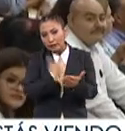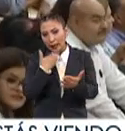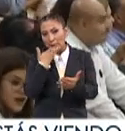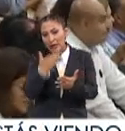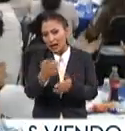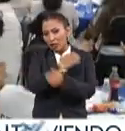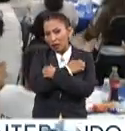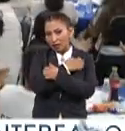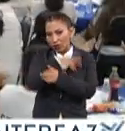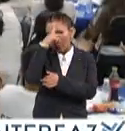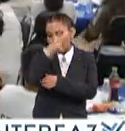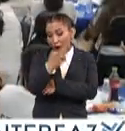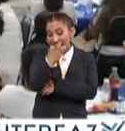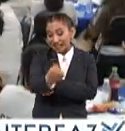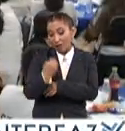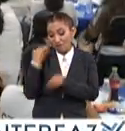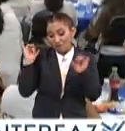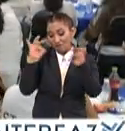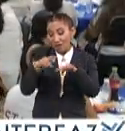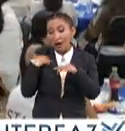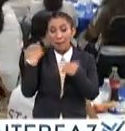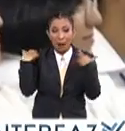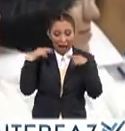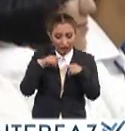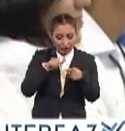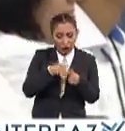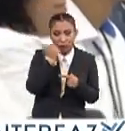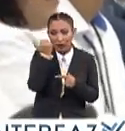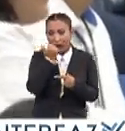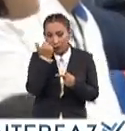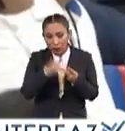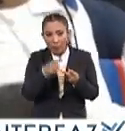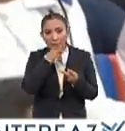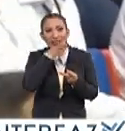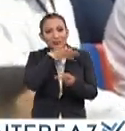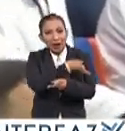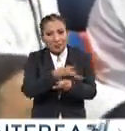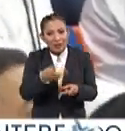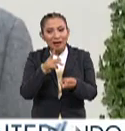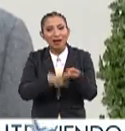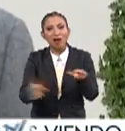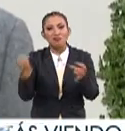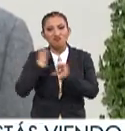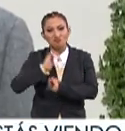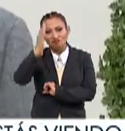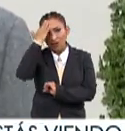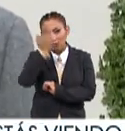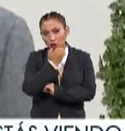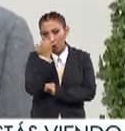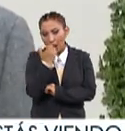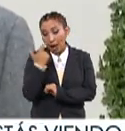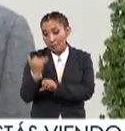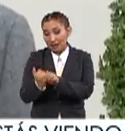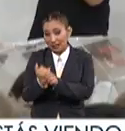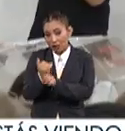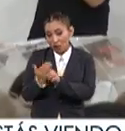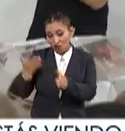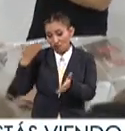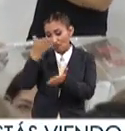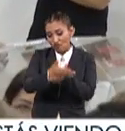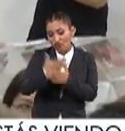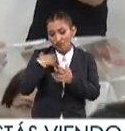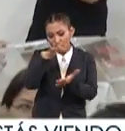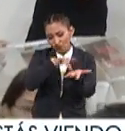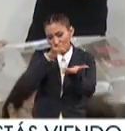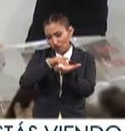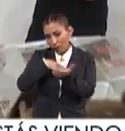la educación del país. Estos foros, que reúnen a docentes, alumnos, padres de familia, autoridades escolares e investigadores,